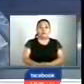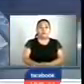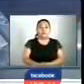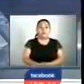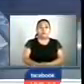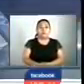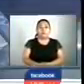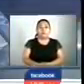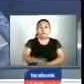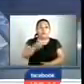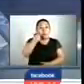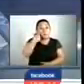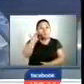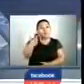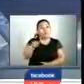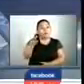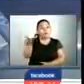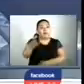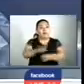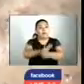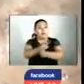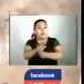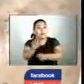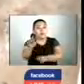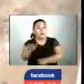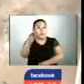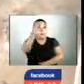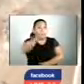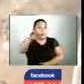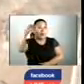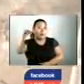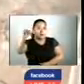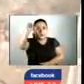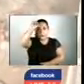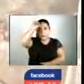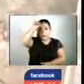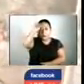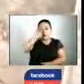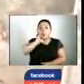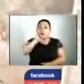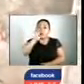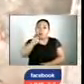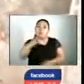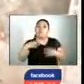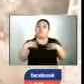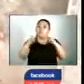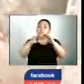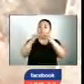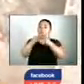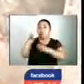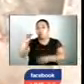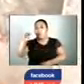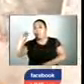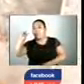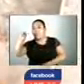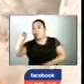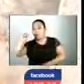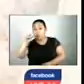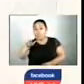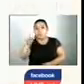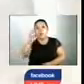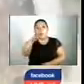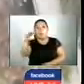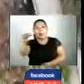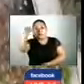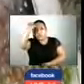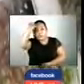Y ante la grave crisis por la pandemia de la COVID-19 en la India, la Organización Mundial de la Salud ha reconocido que la ya conocida como variante India